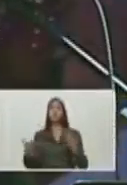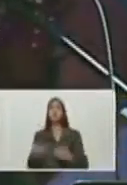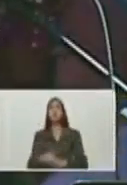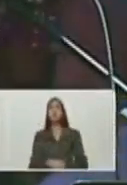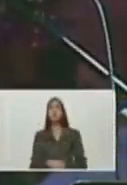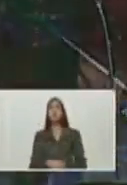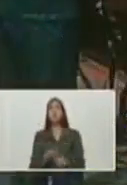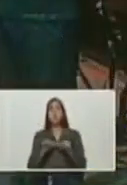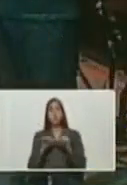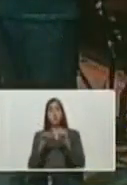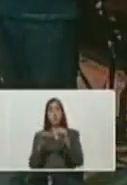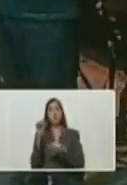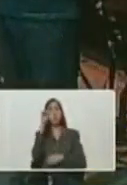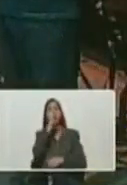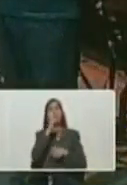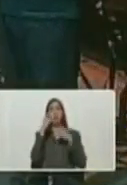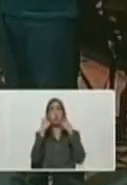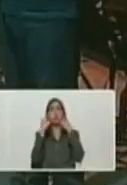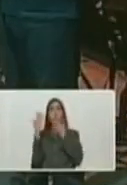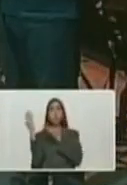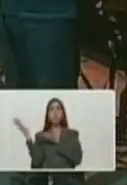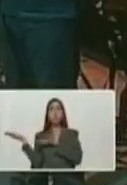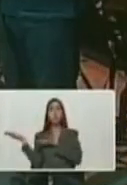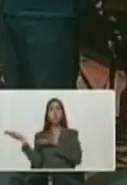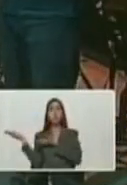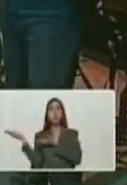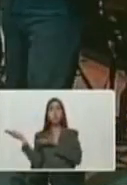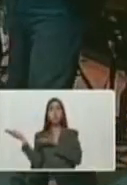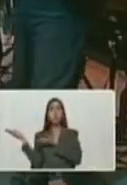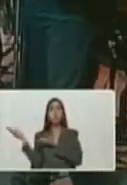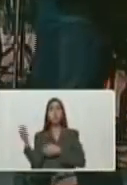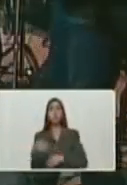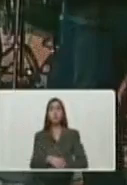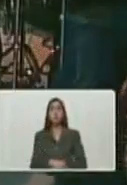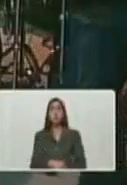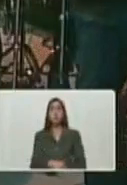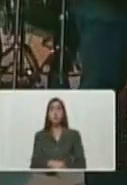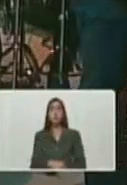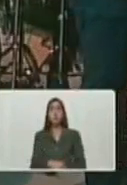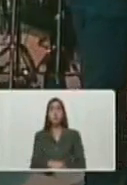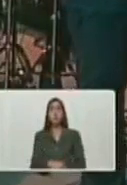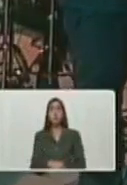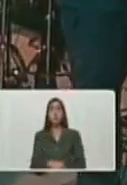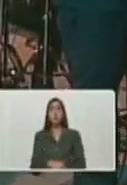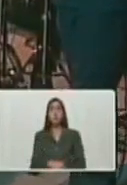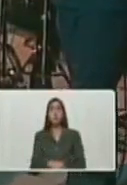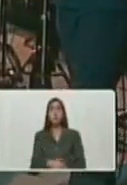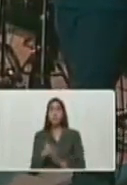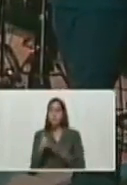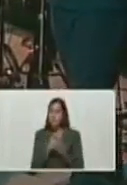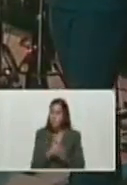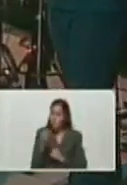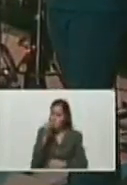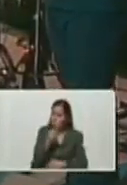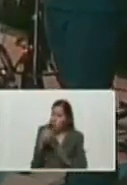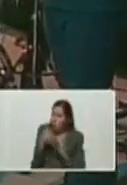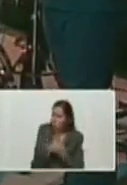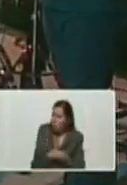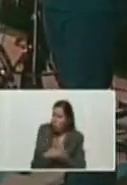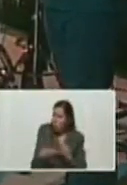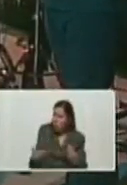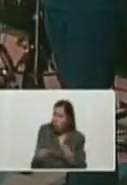seguir cantando con este canto. Es un canto, Eduardo, en el que confluyen, como hemos